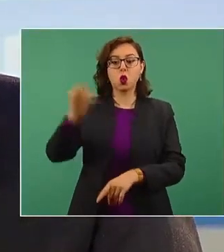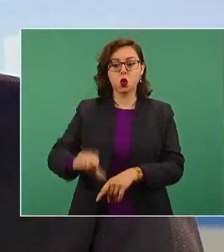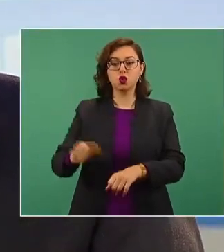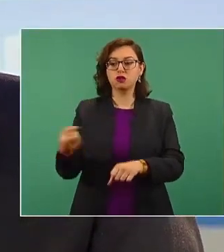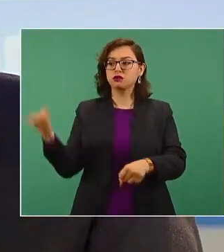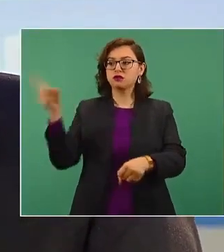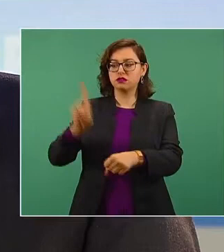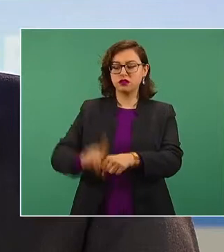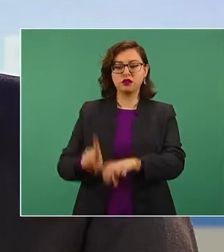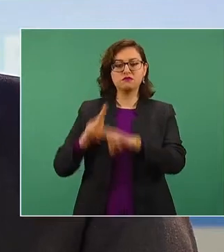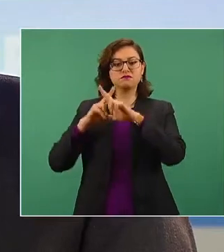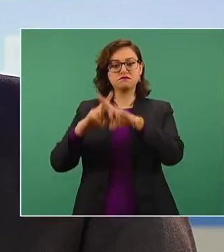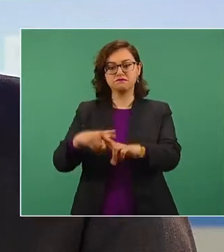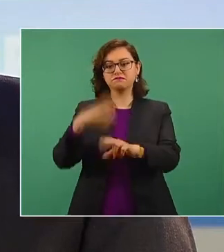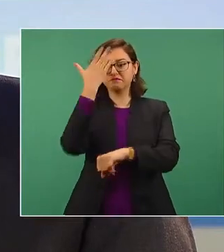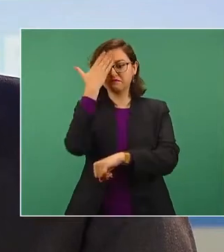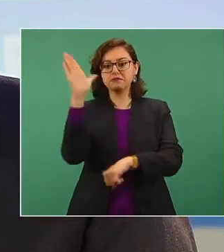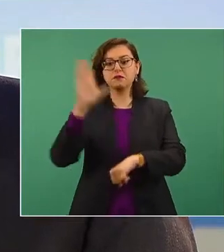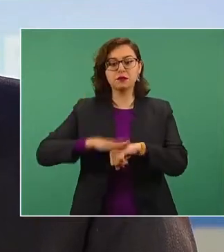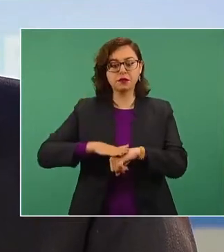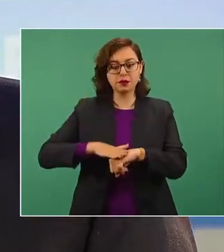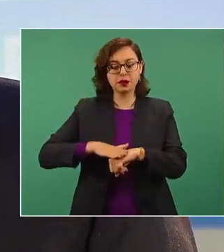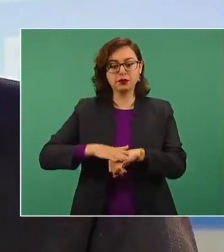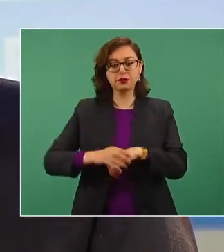día y